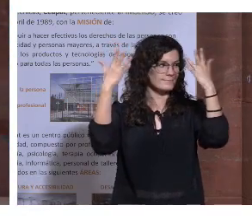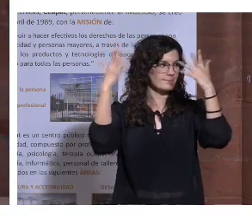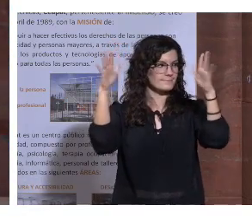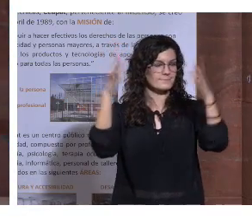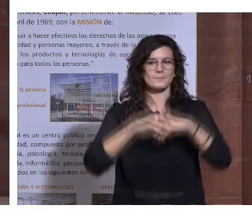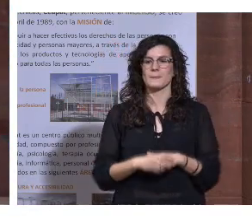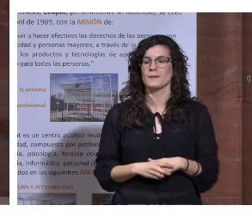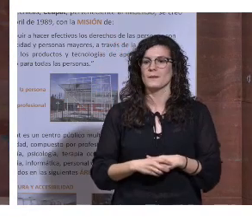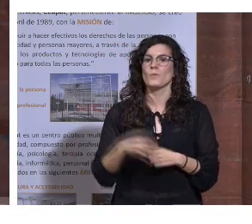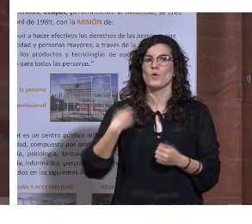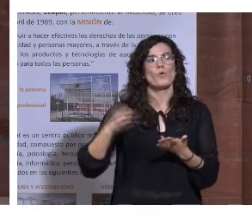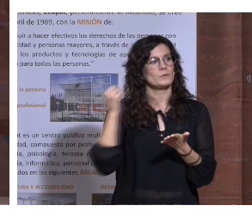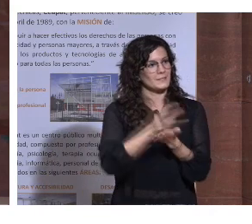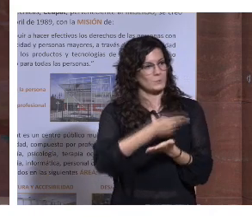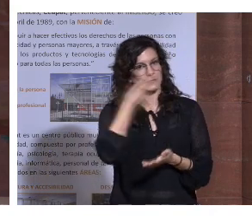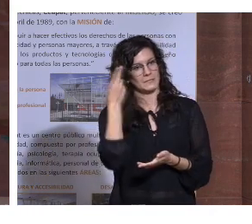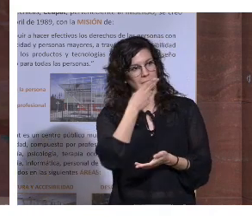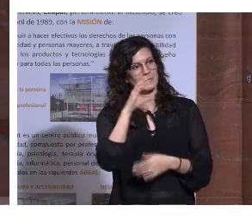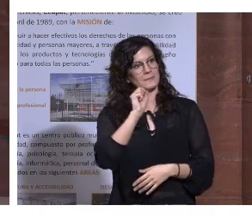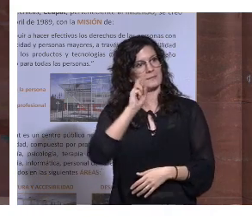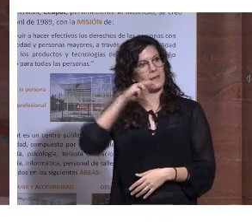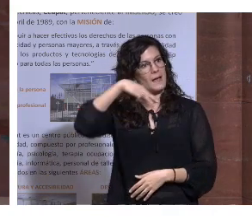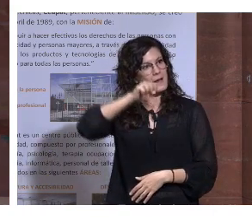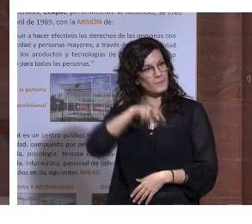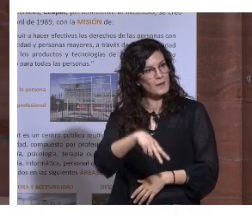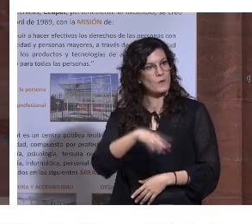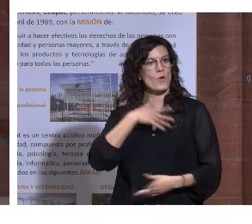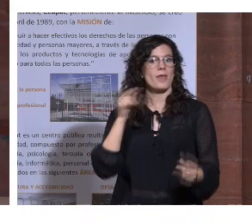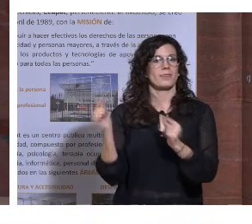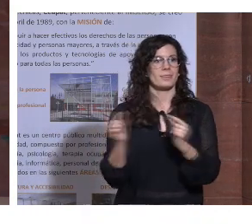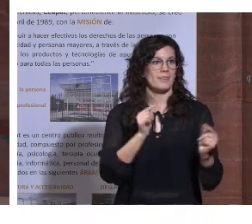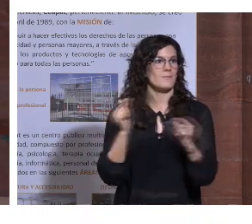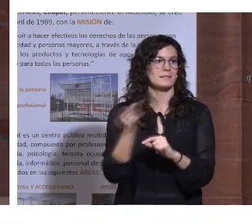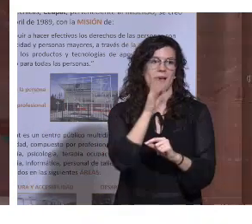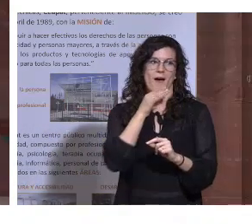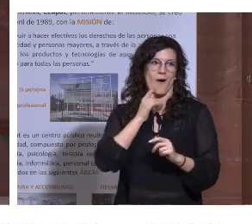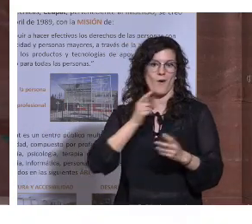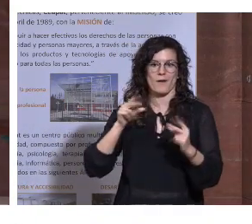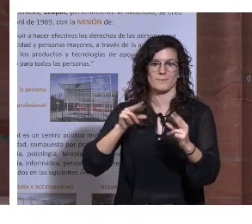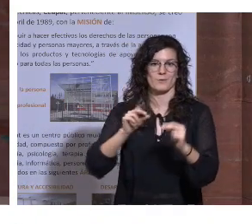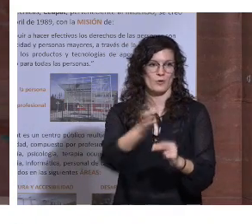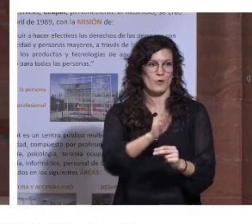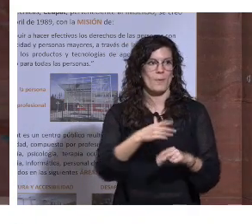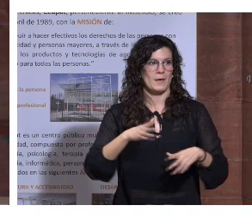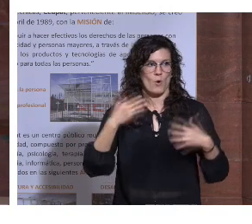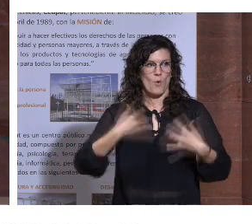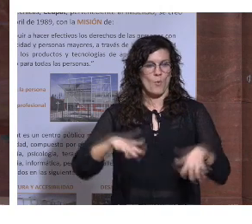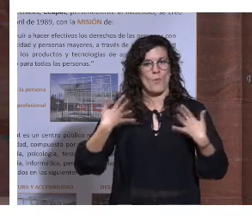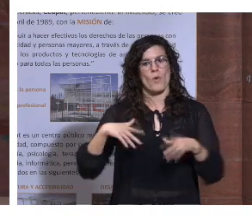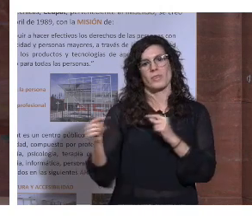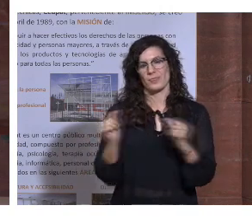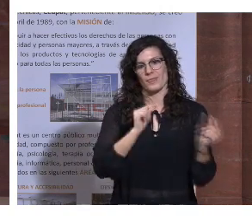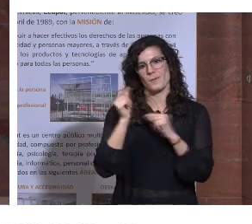Un reto interesantísimo, Carmen, que está en un debate del que no vamos a entrar ahora, pero madre mía, vaya debate hay ahora con